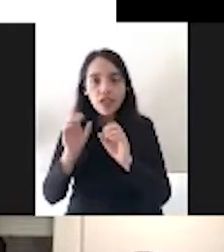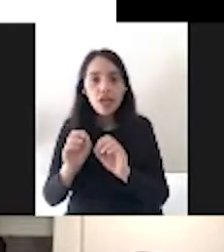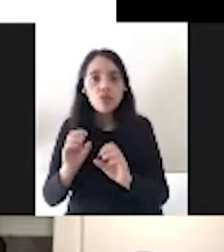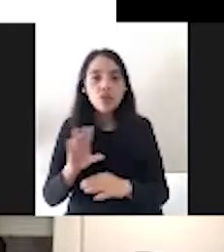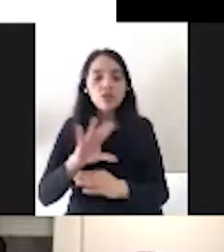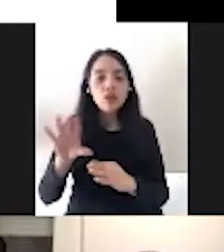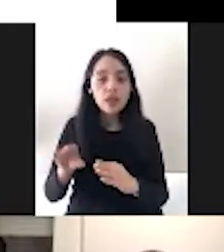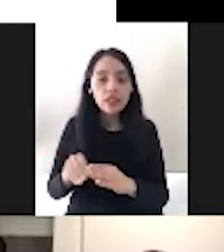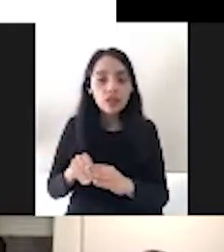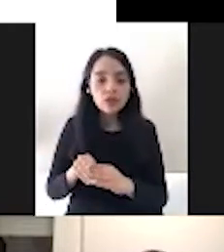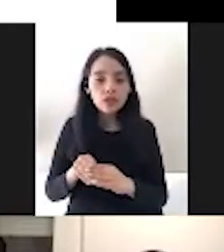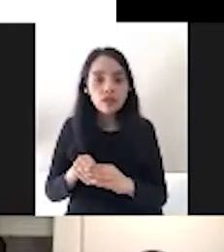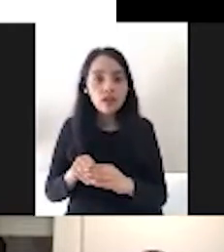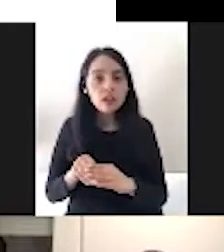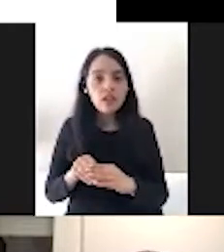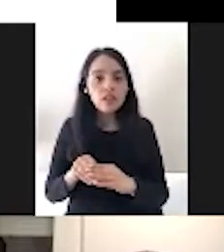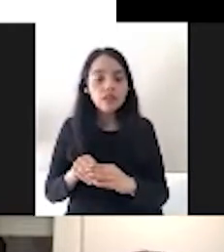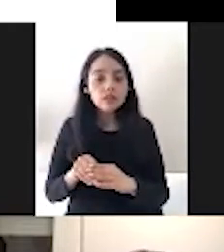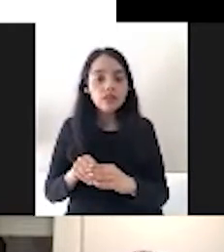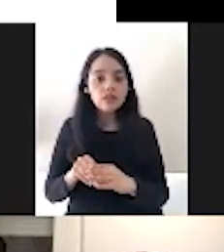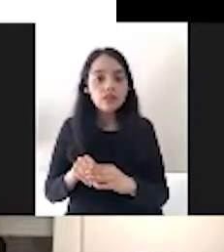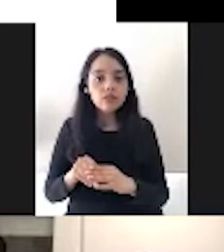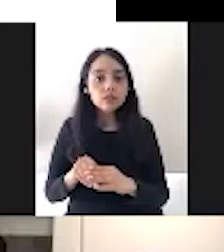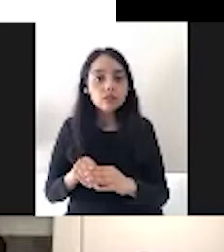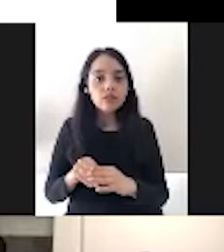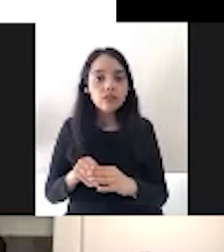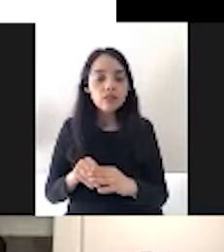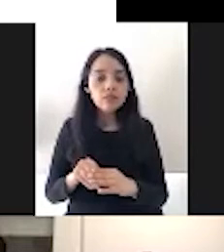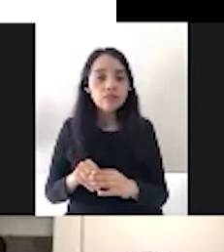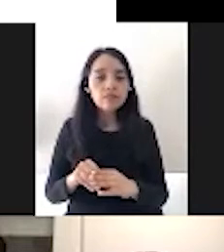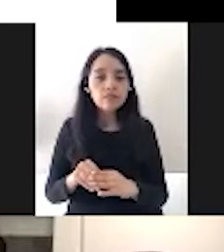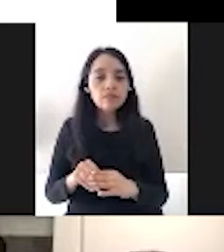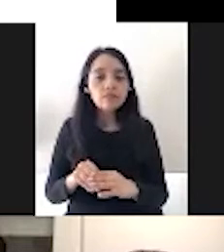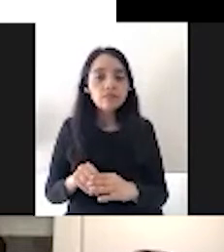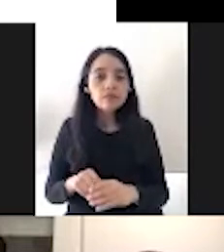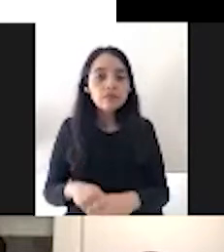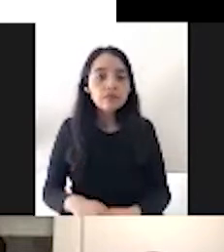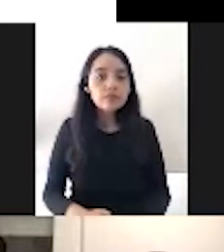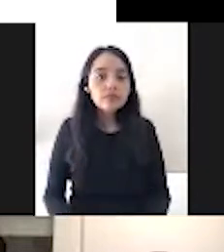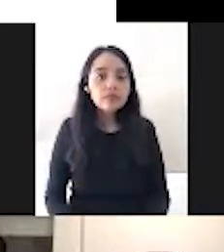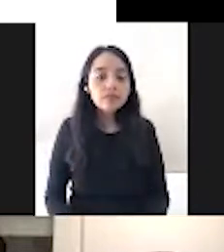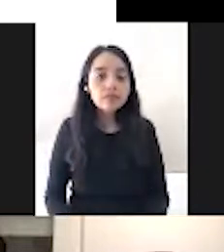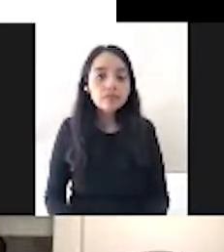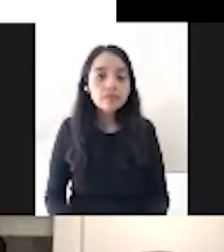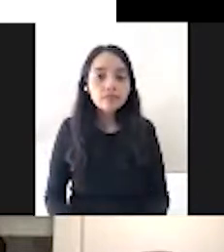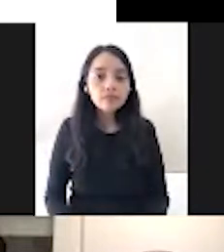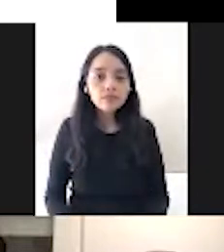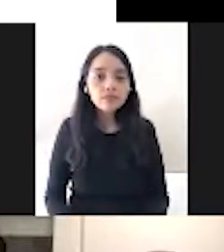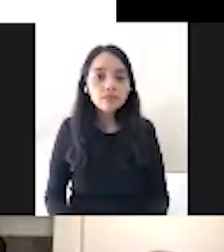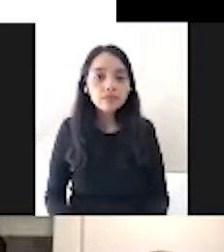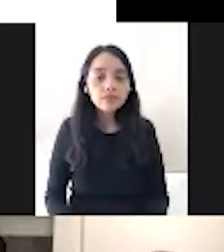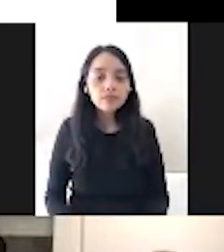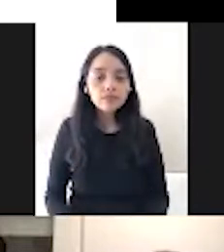en el Foro Mundial de Jomtien, de Educación para Todos, y también en la